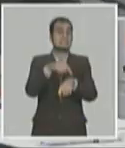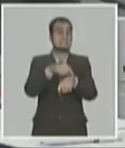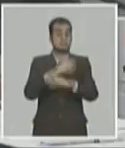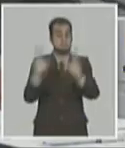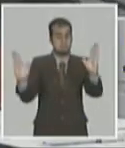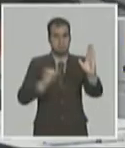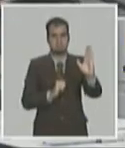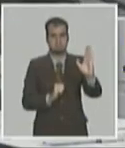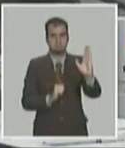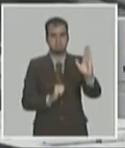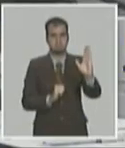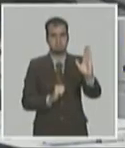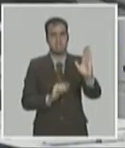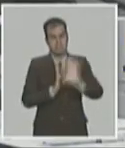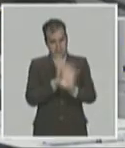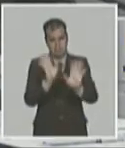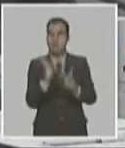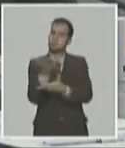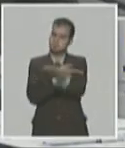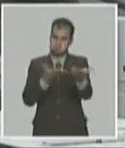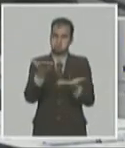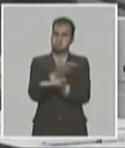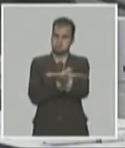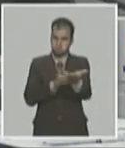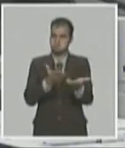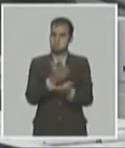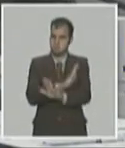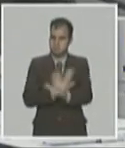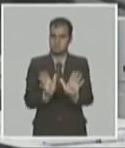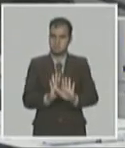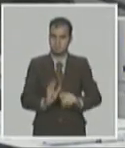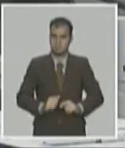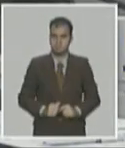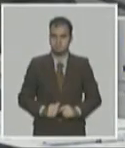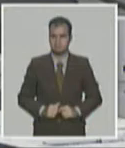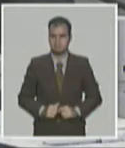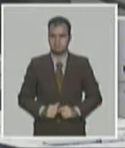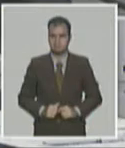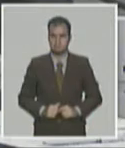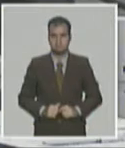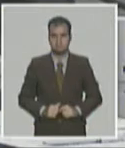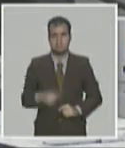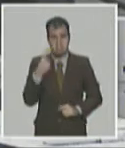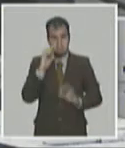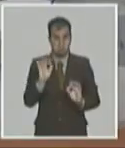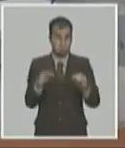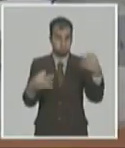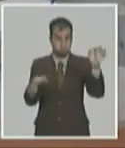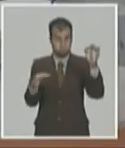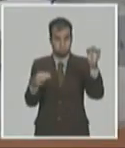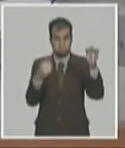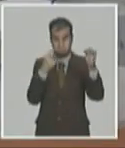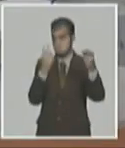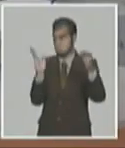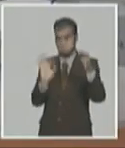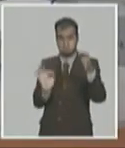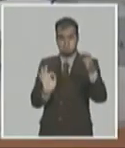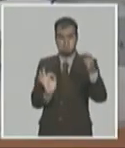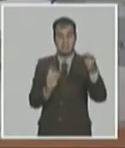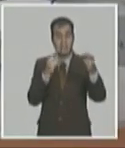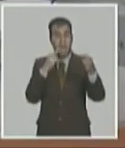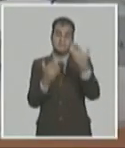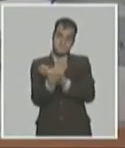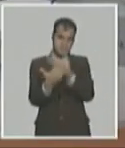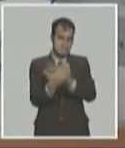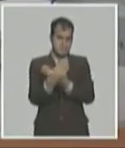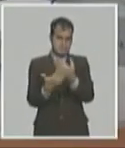y que fueron abordados. Ya este es un ejemplar donde está en soporte impreso,